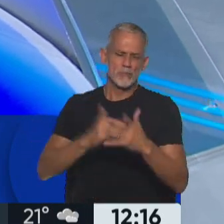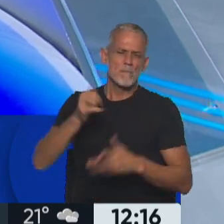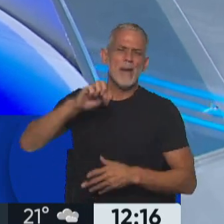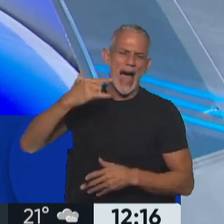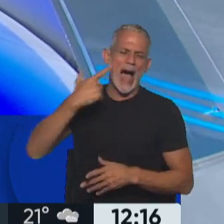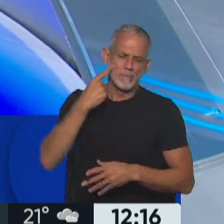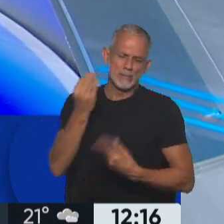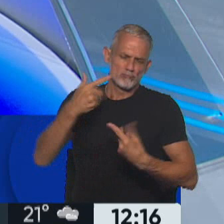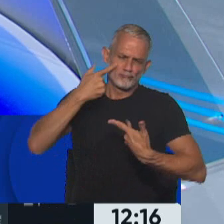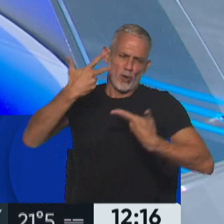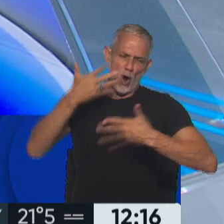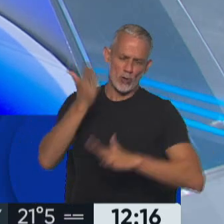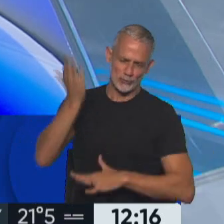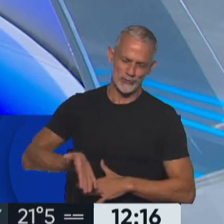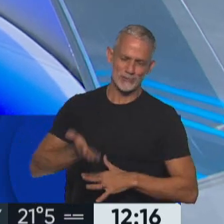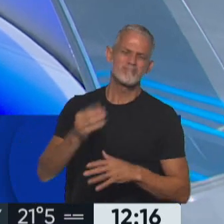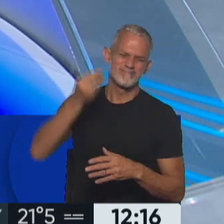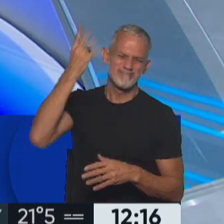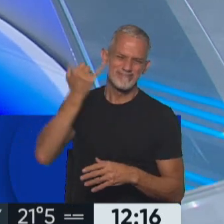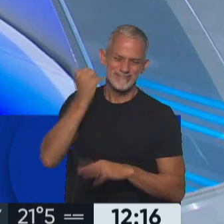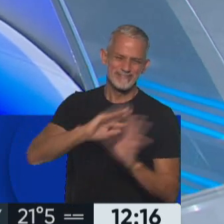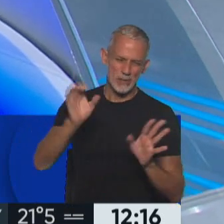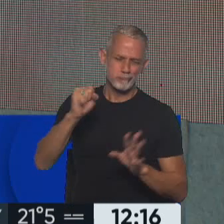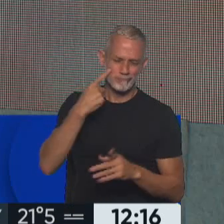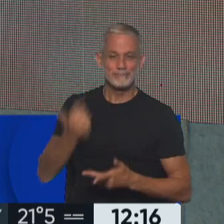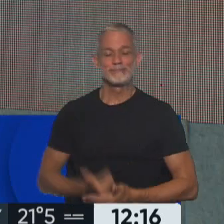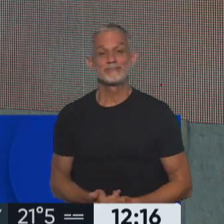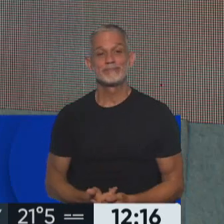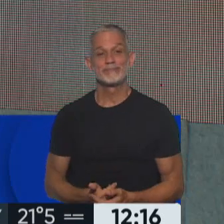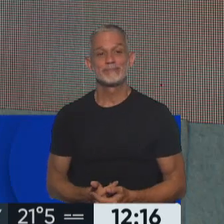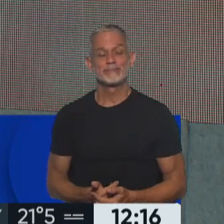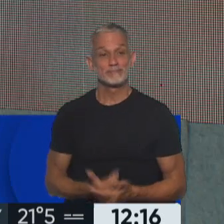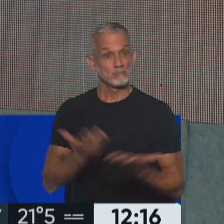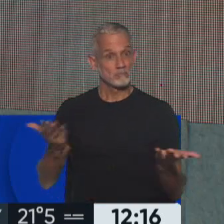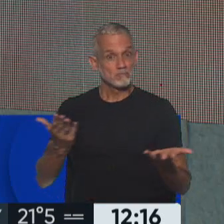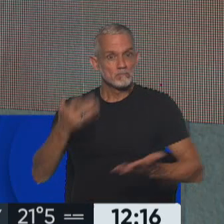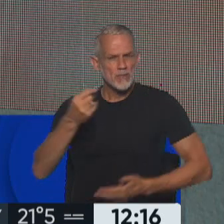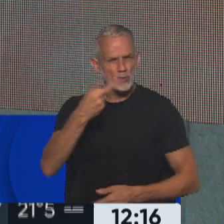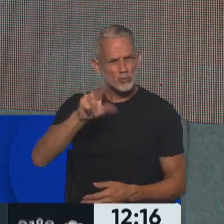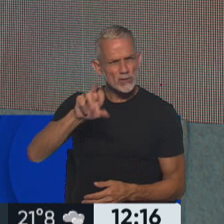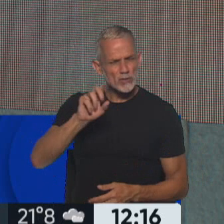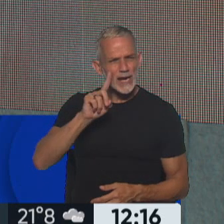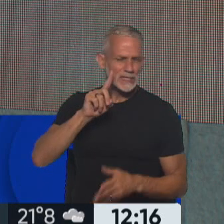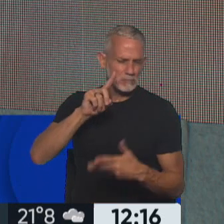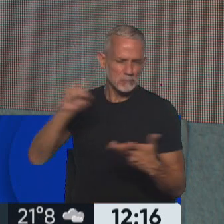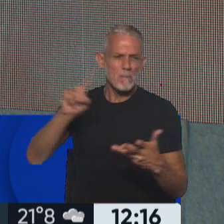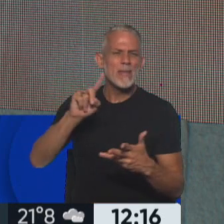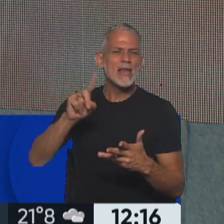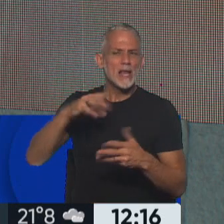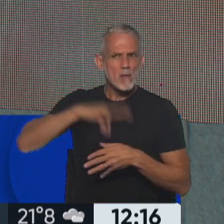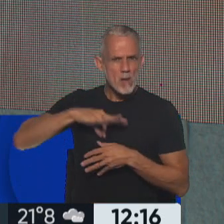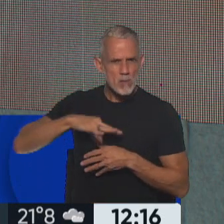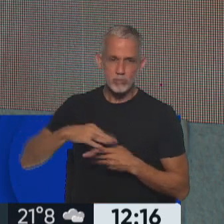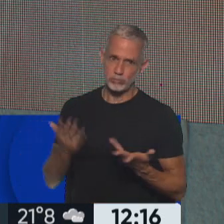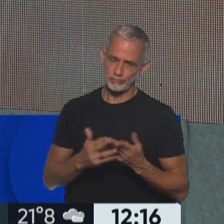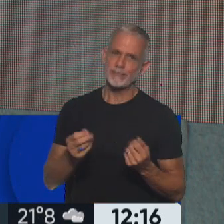lo conocemos todos y hemos dialogado más de una oportunidad, la gente lo conoce. Si tenemos 230 y pico de mil casos es porque hubo